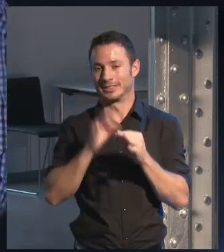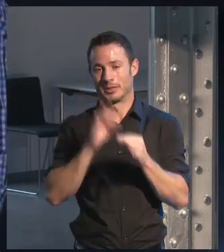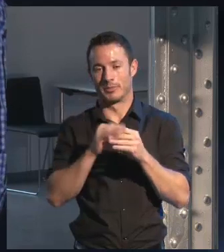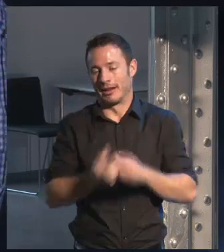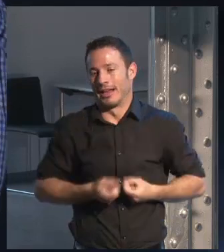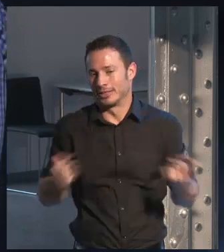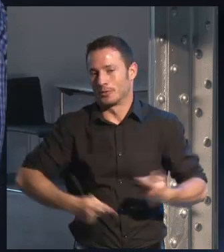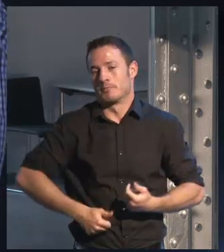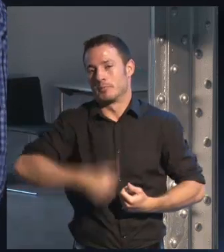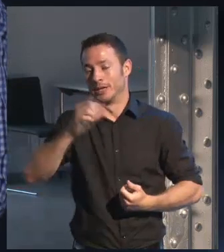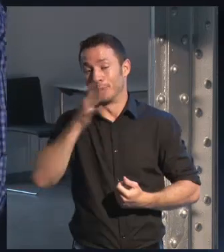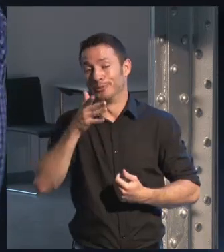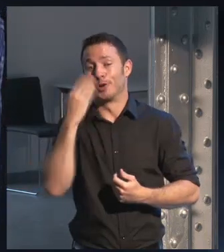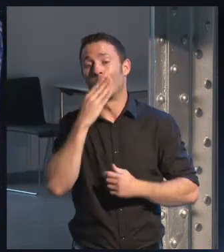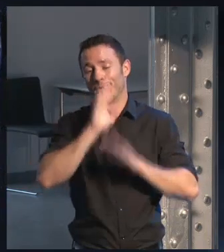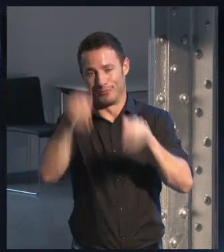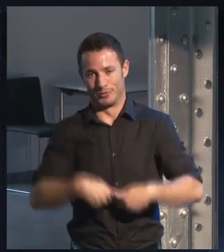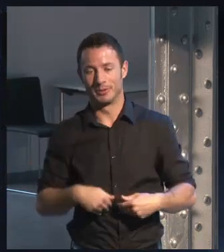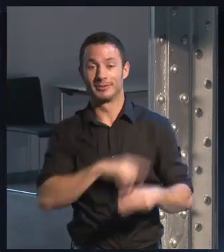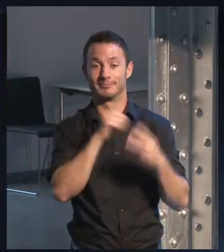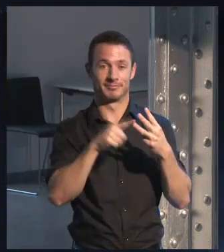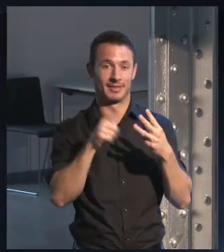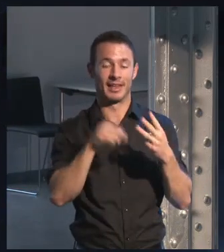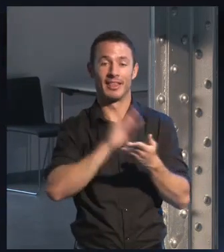cole. El tercer dato interesante